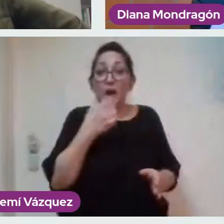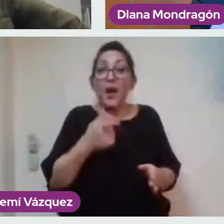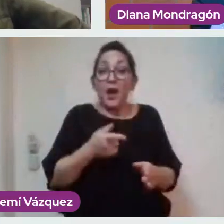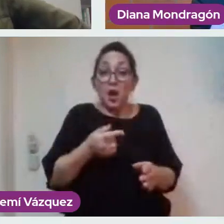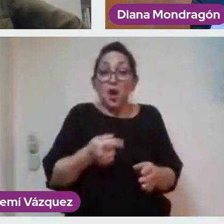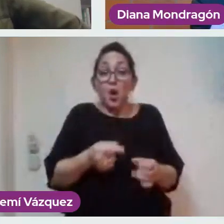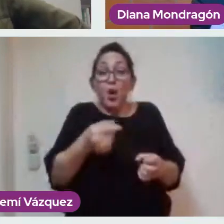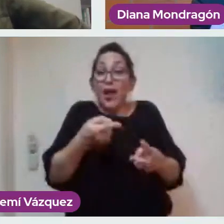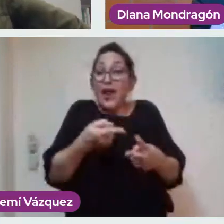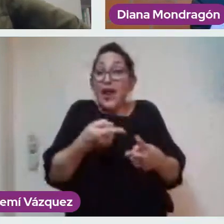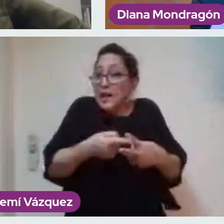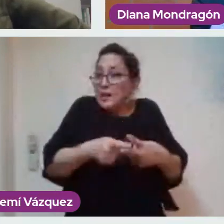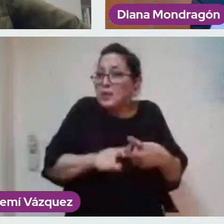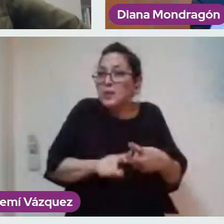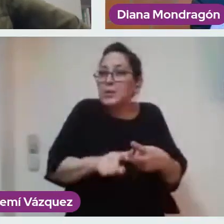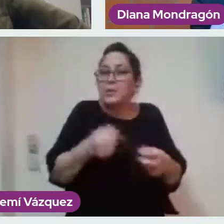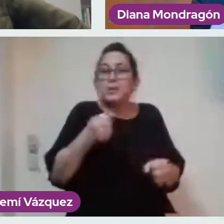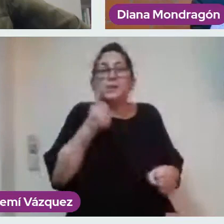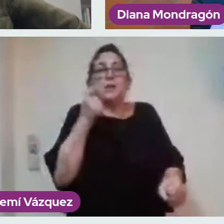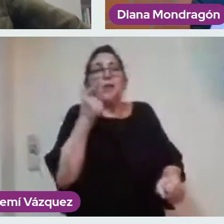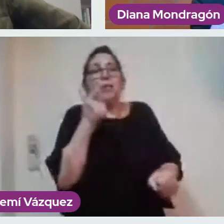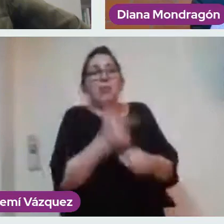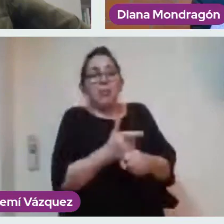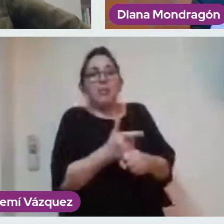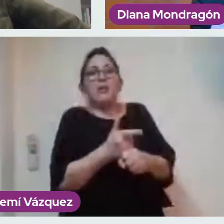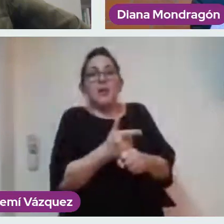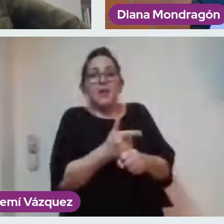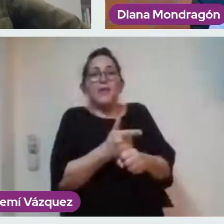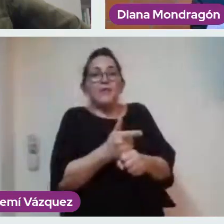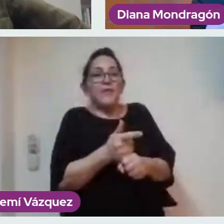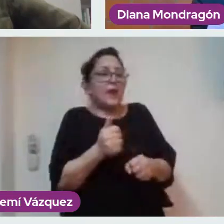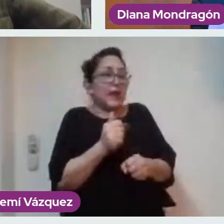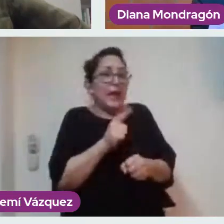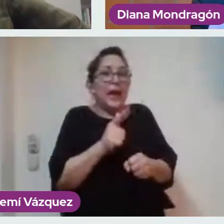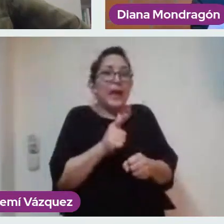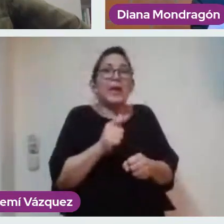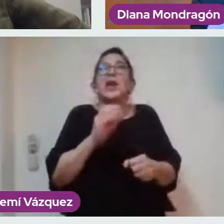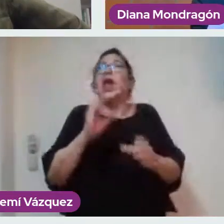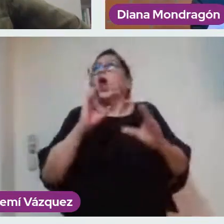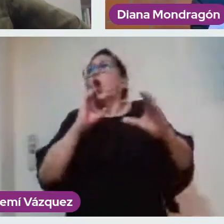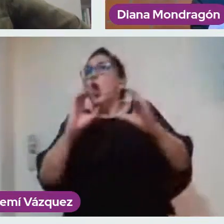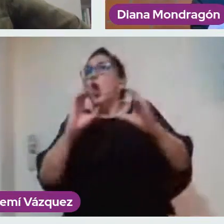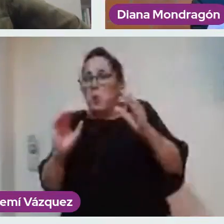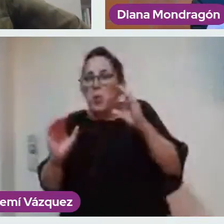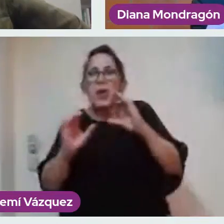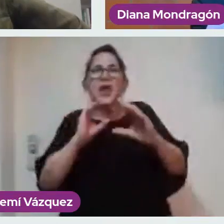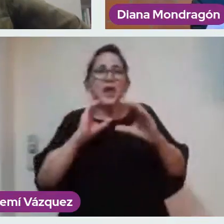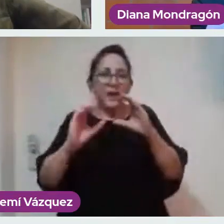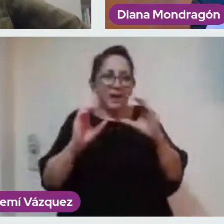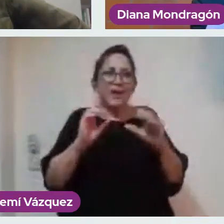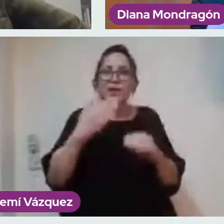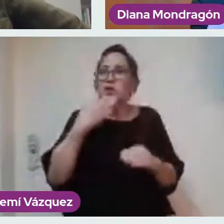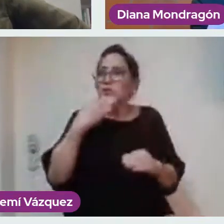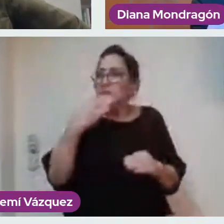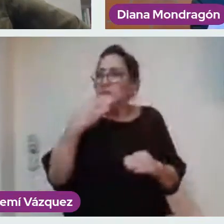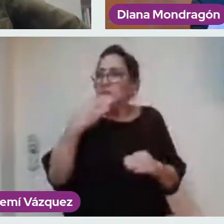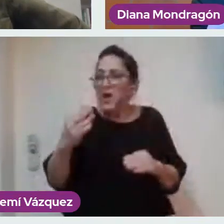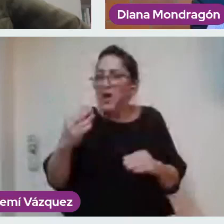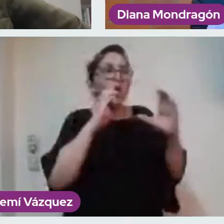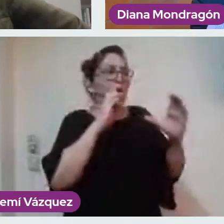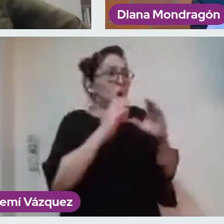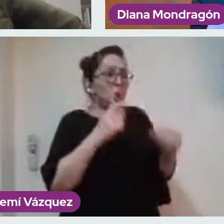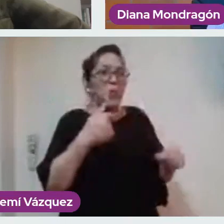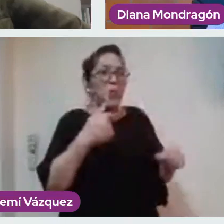buena comunicación con la escuela, con docentes, con nuestros, ¿no? Con nuestras hijas, hijos e hijas, como